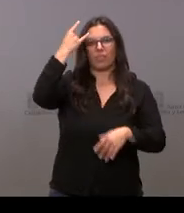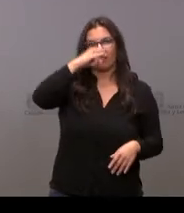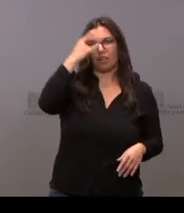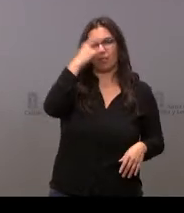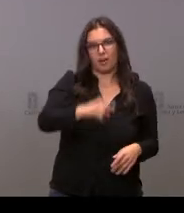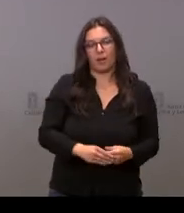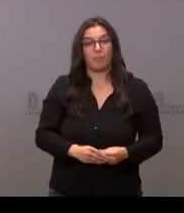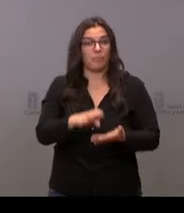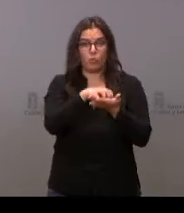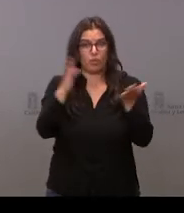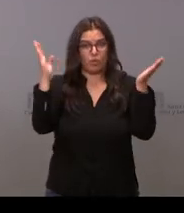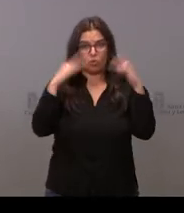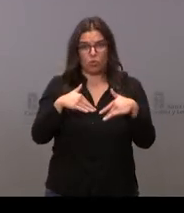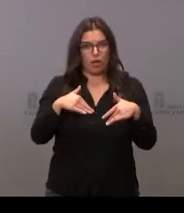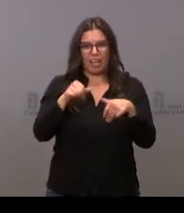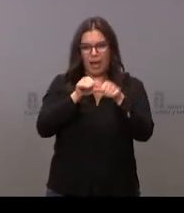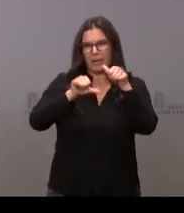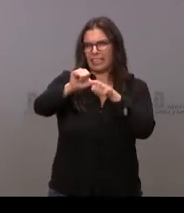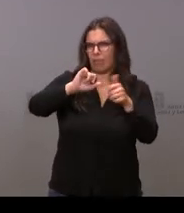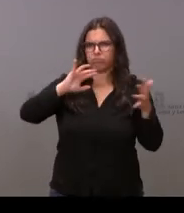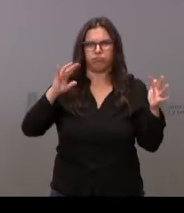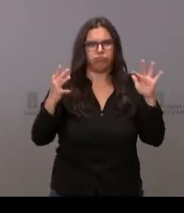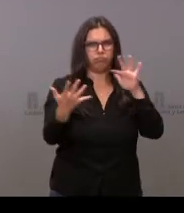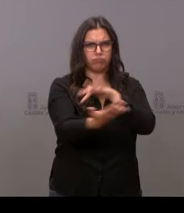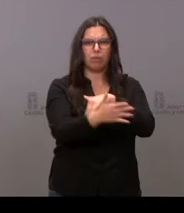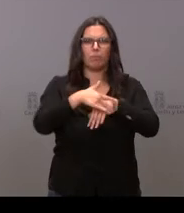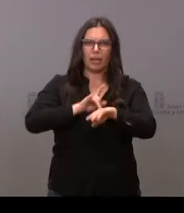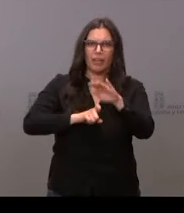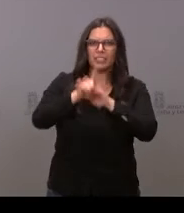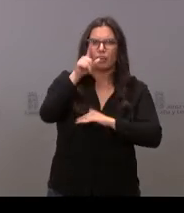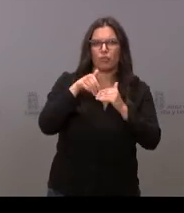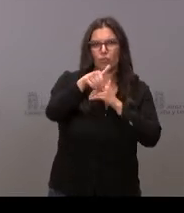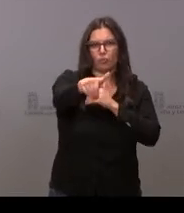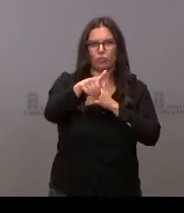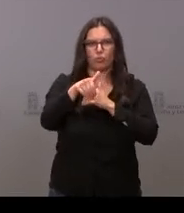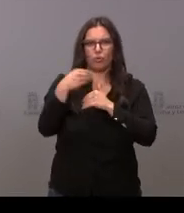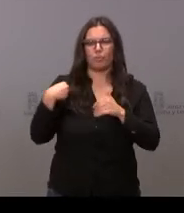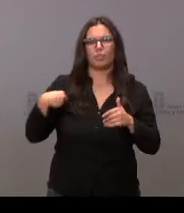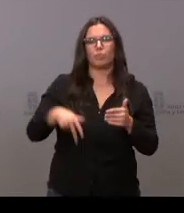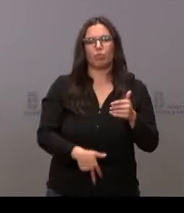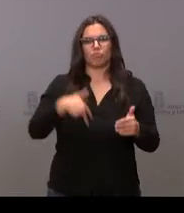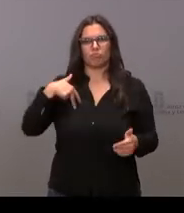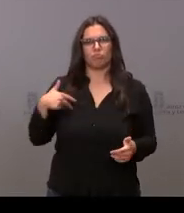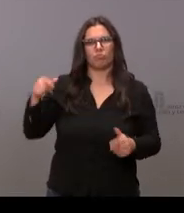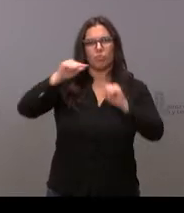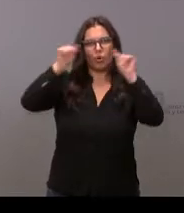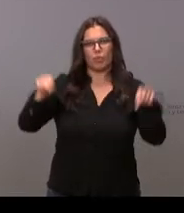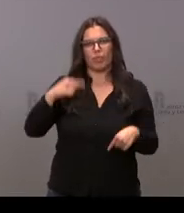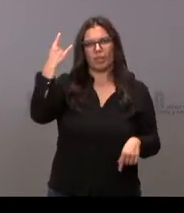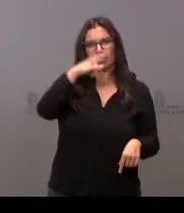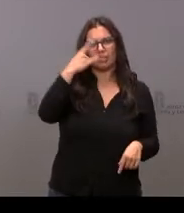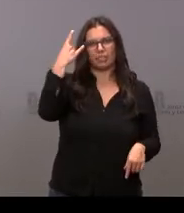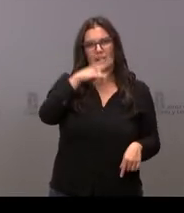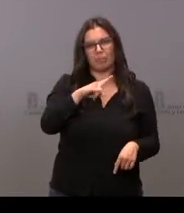un antes y un después en el desarme en el desarrollo futuro del conjunto de la provincia de salamanca